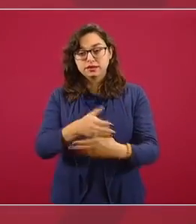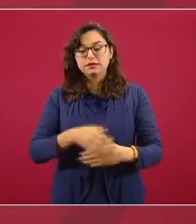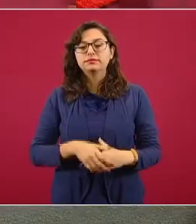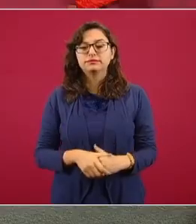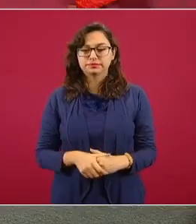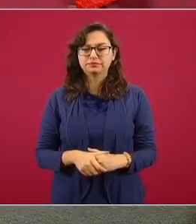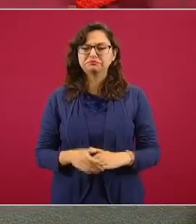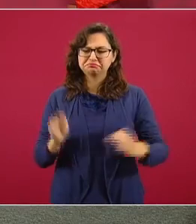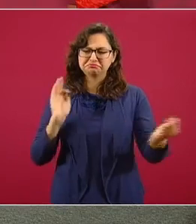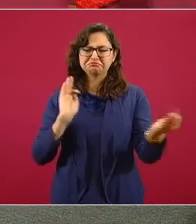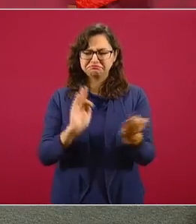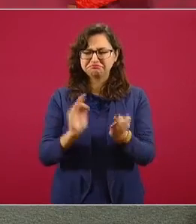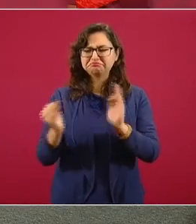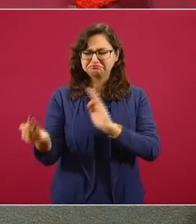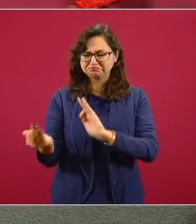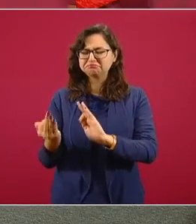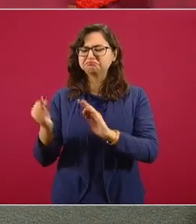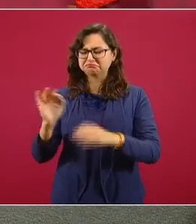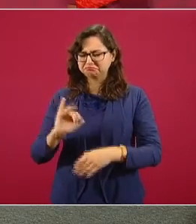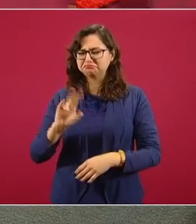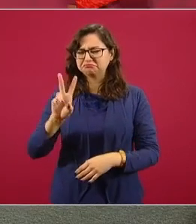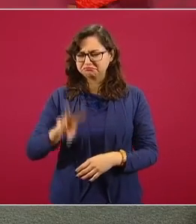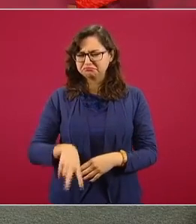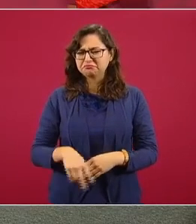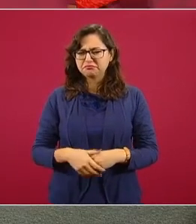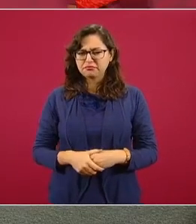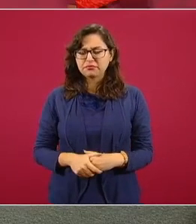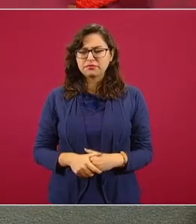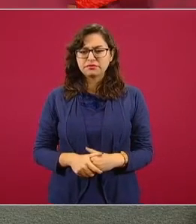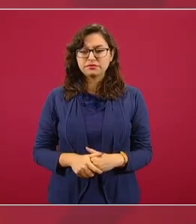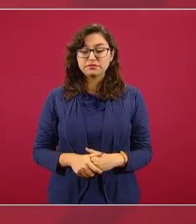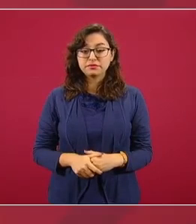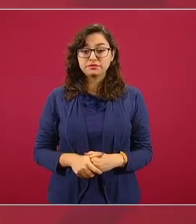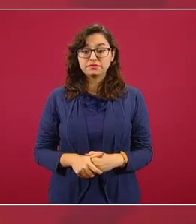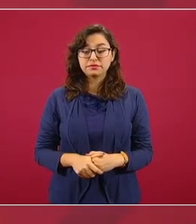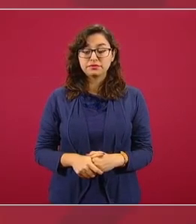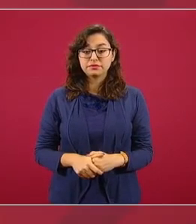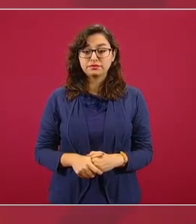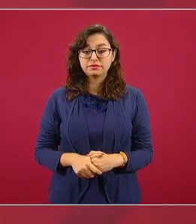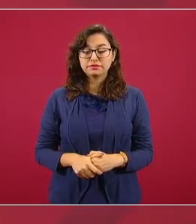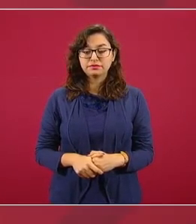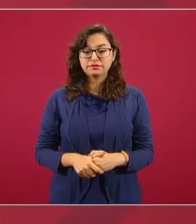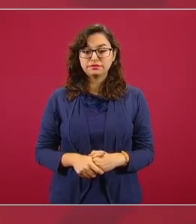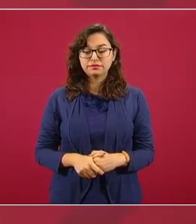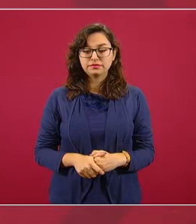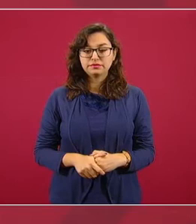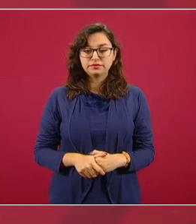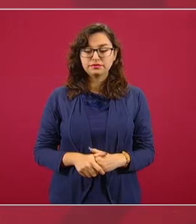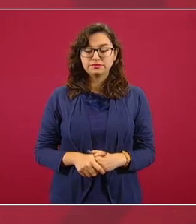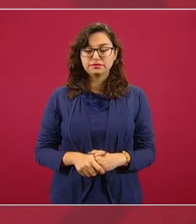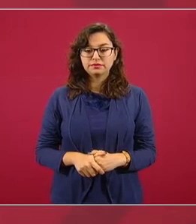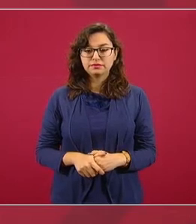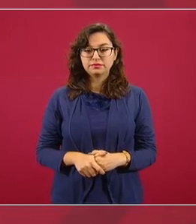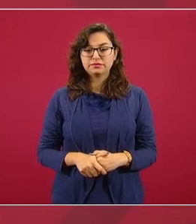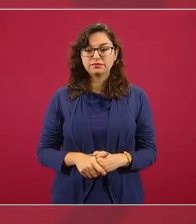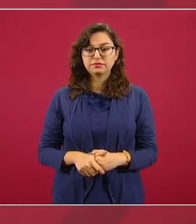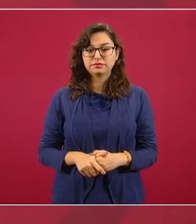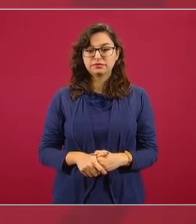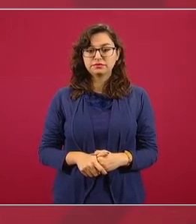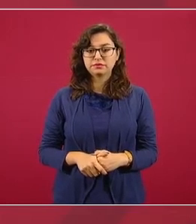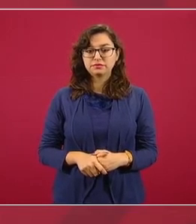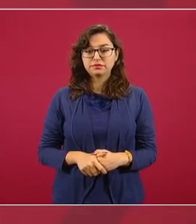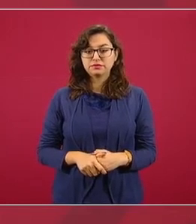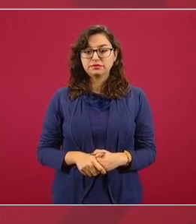Sí, están cerca, sí, los dos. Y que antes vaya a